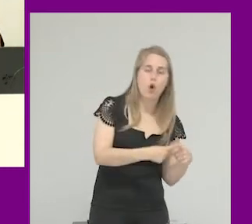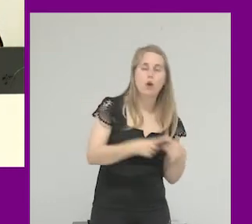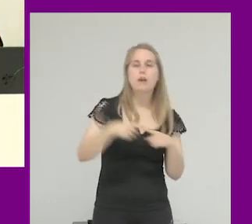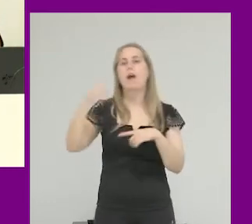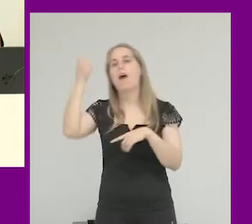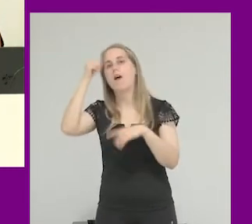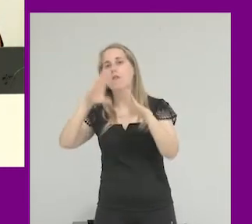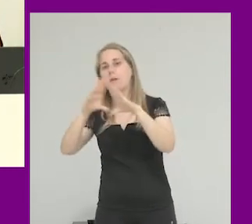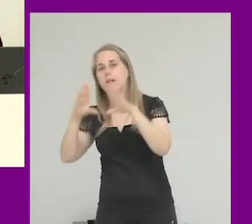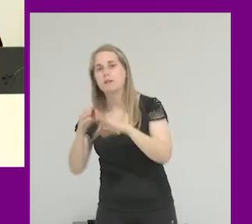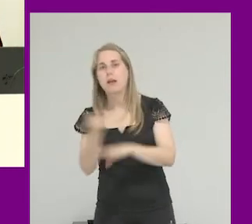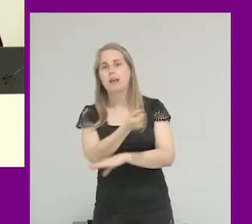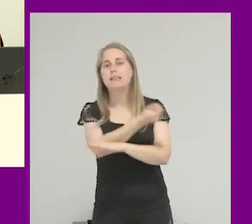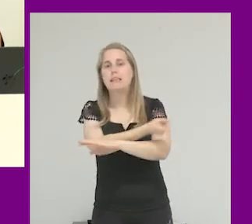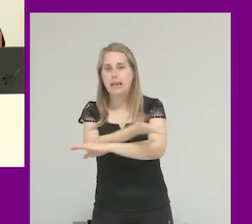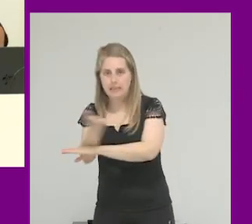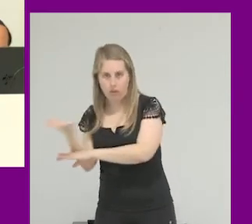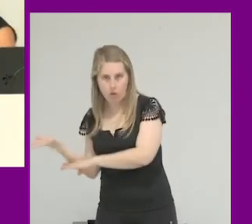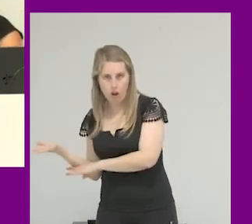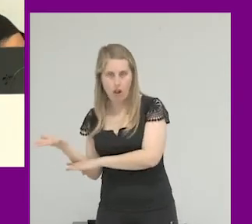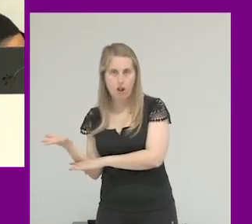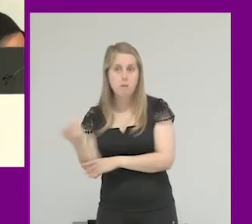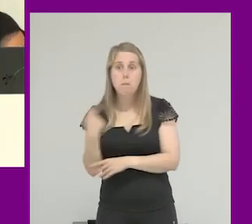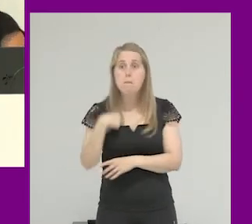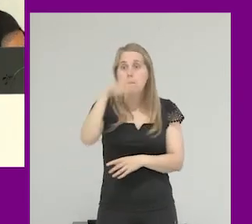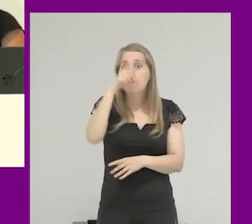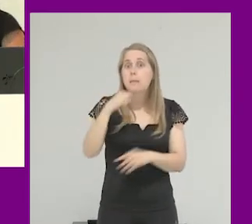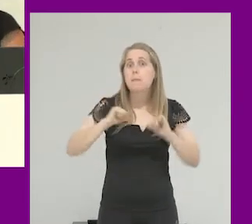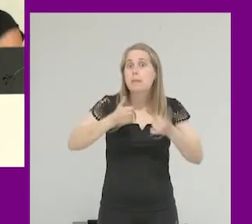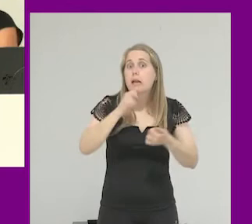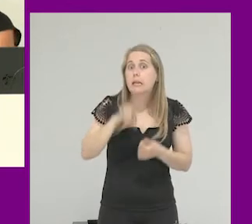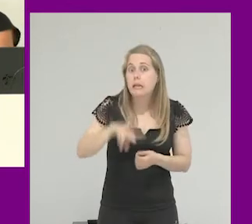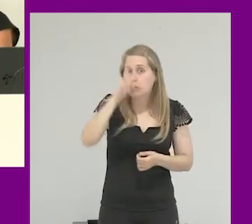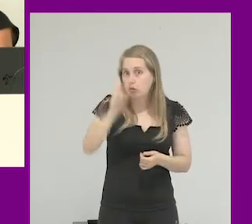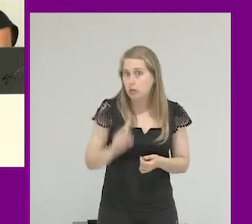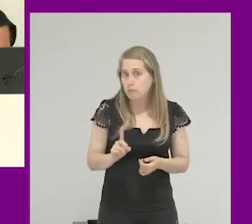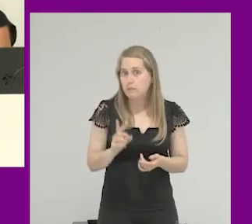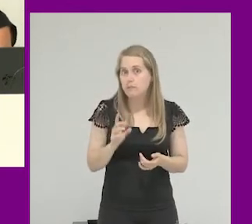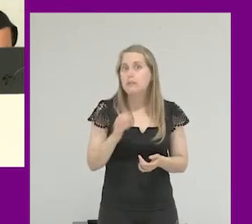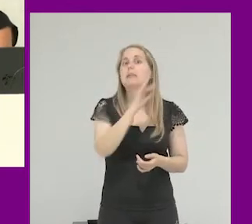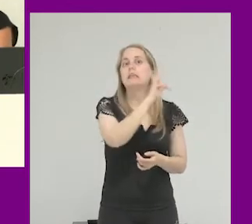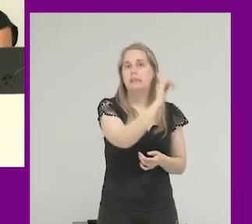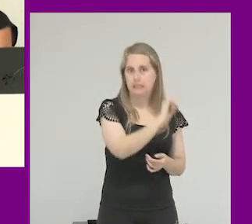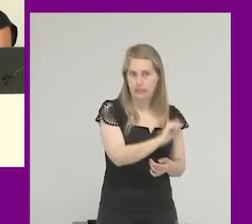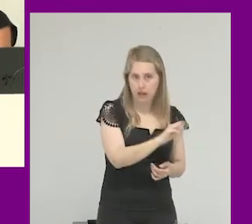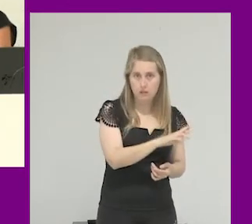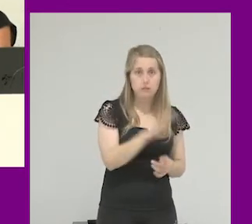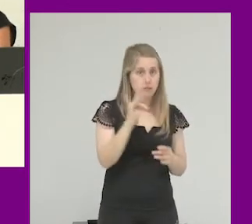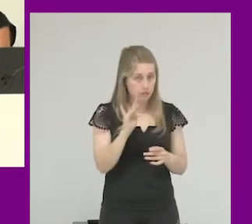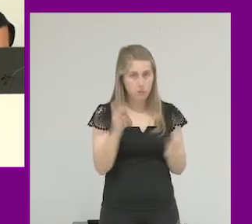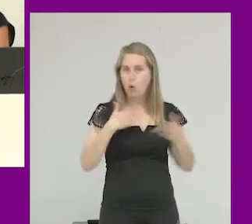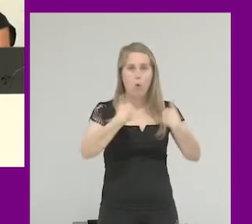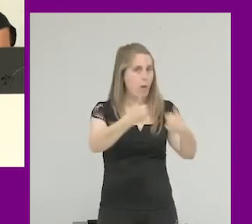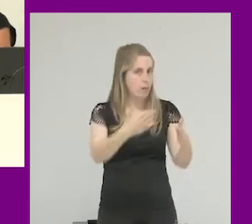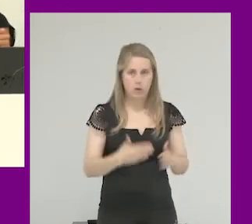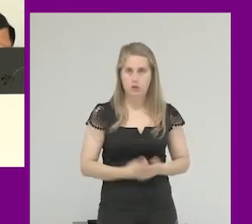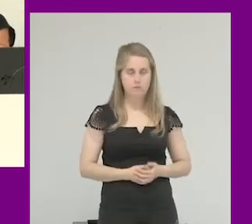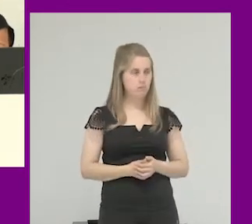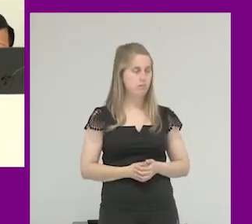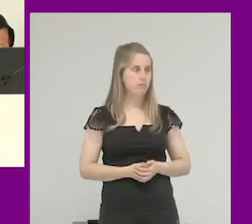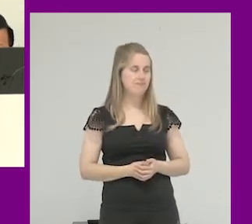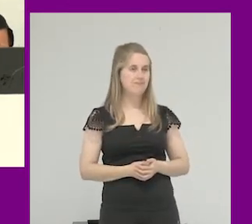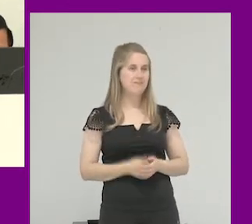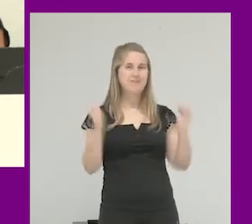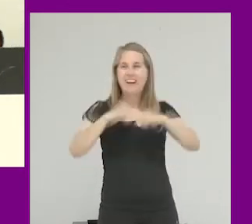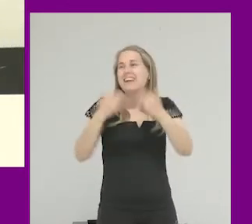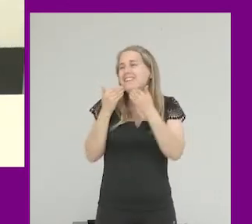e interseccional. No sé quién de los dos va a empezar primero. Sí, Aitziar, y luego, sí, pues cuando quieras. Vale,